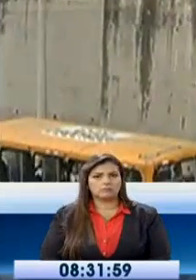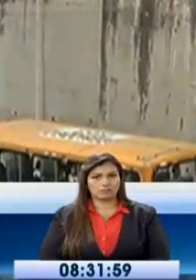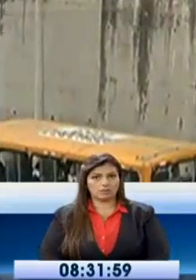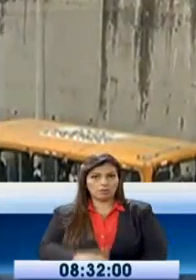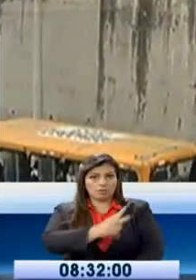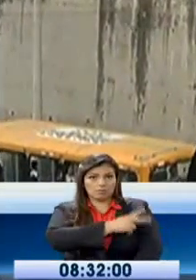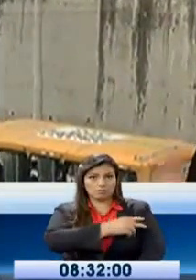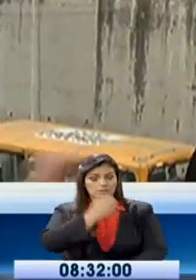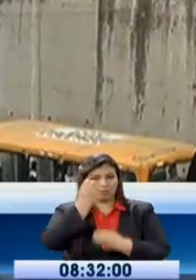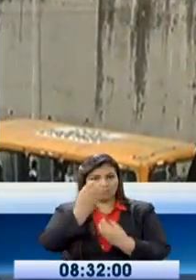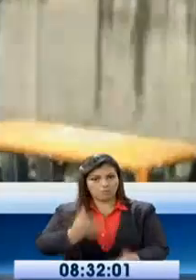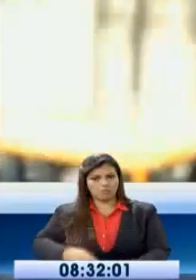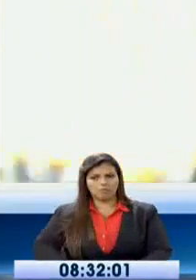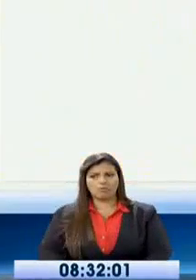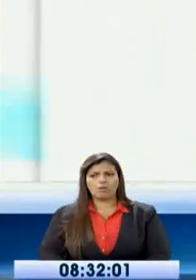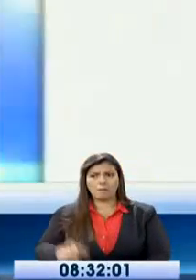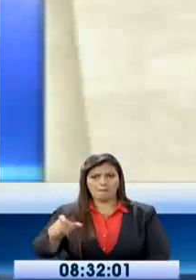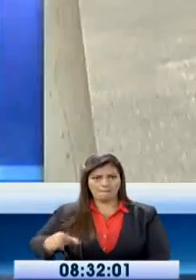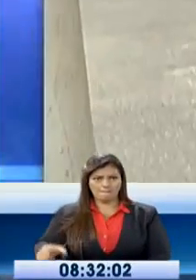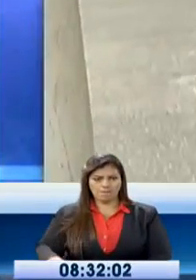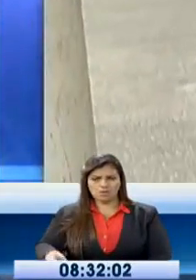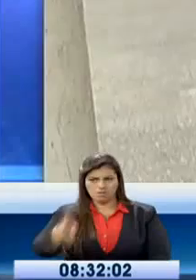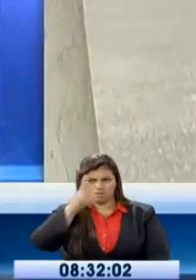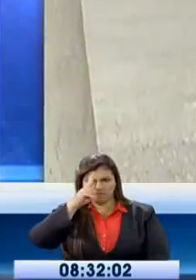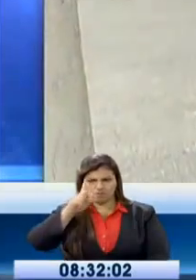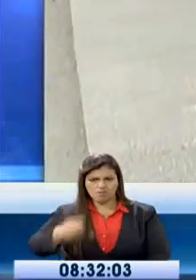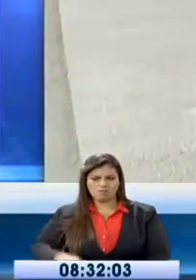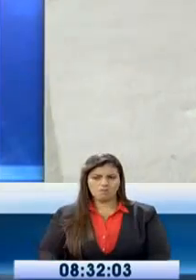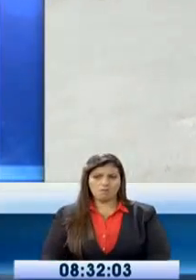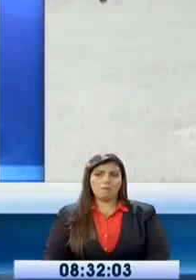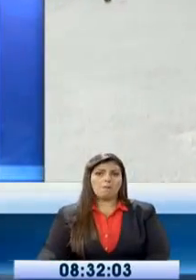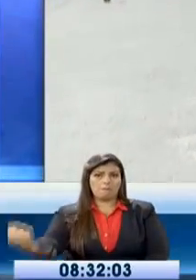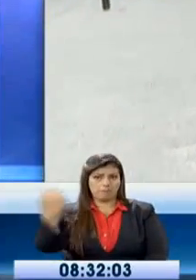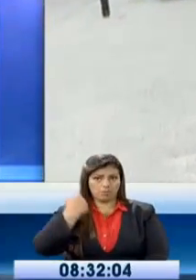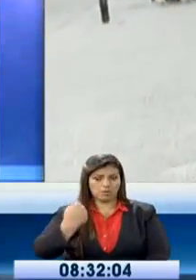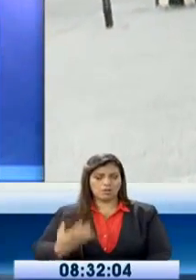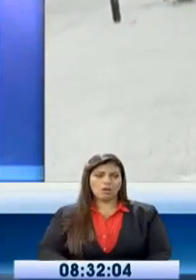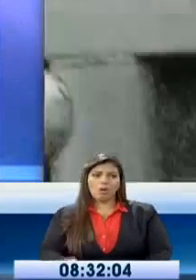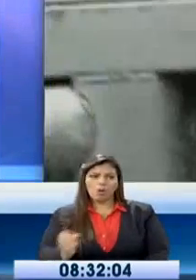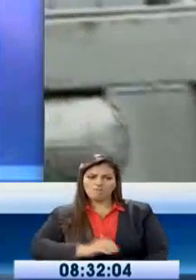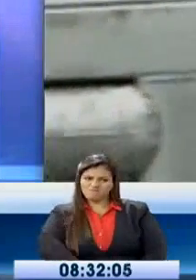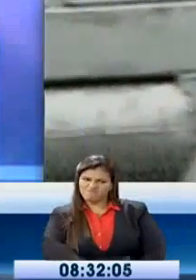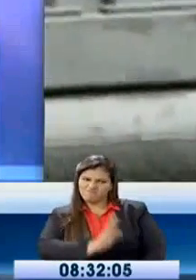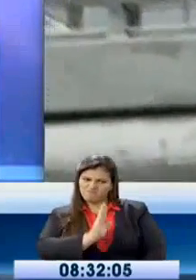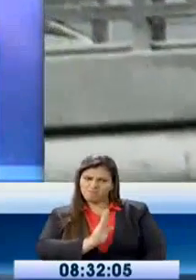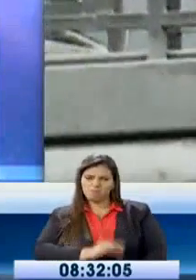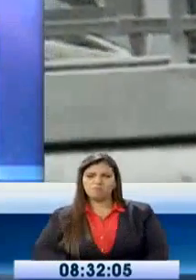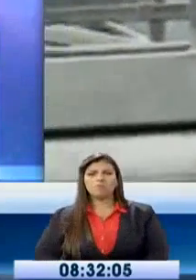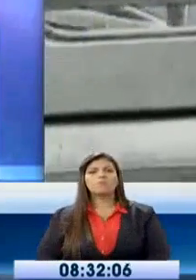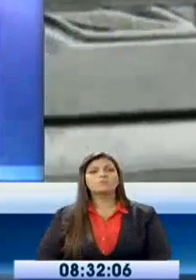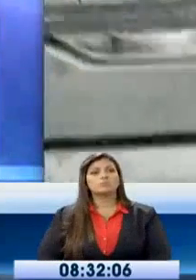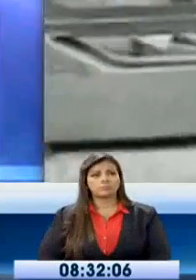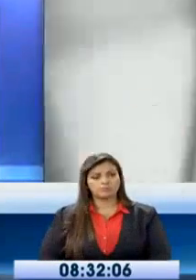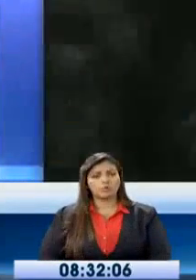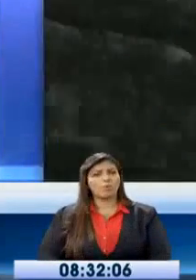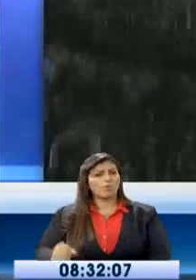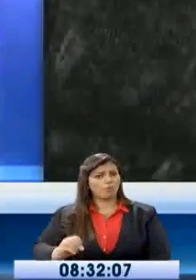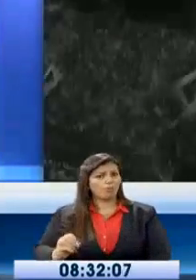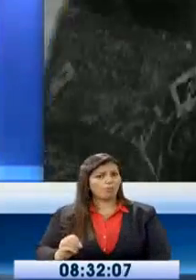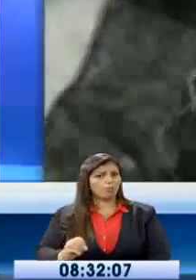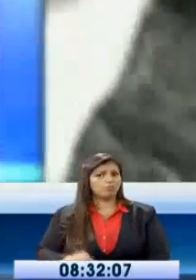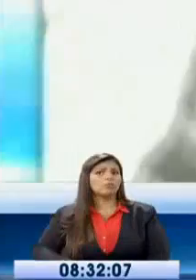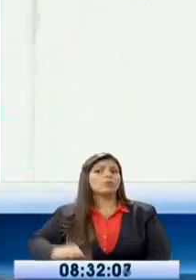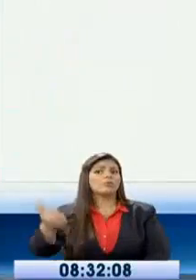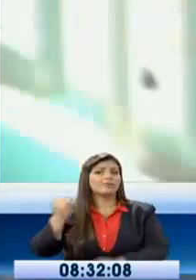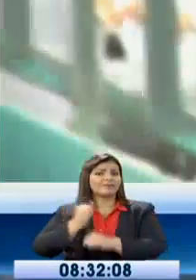Nos quieren agredir o hacen insinuaciones de amenaza. ¿Y quiénes son ellos? Gente particulares. Hoy muchas ocasiones se da estudiantes también de